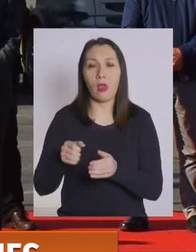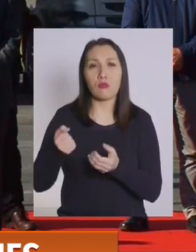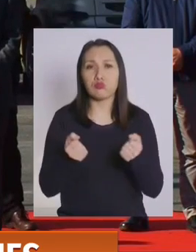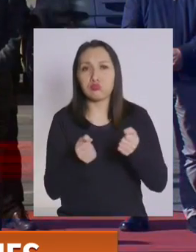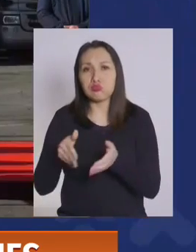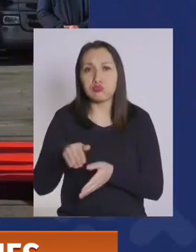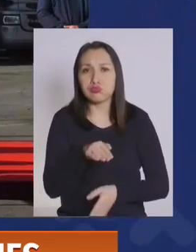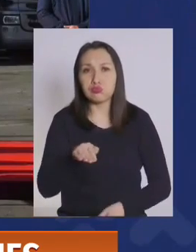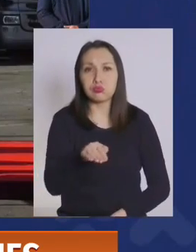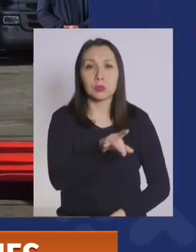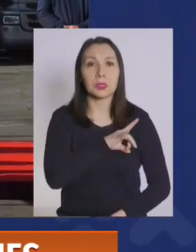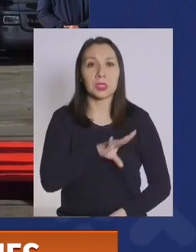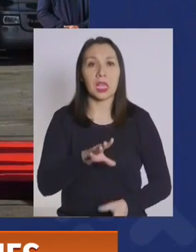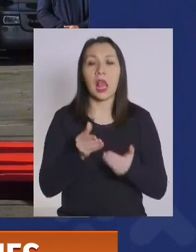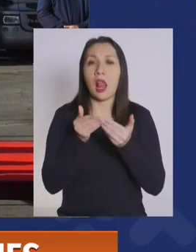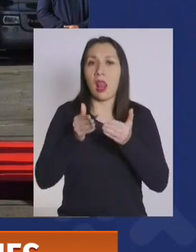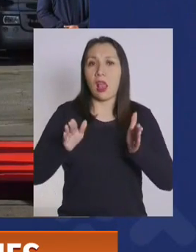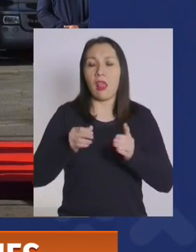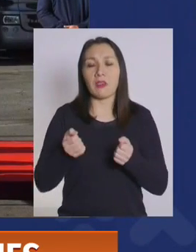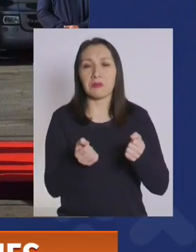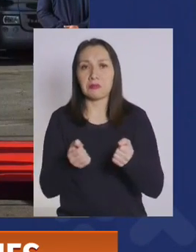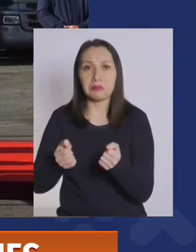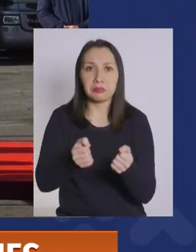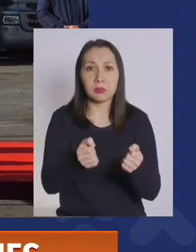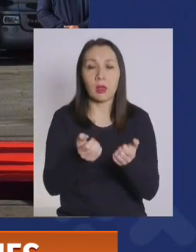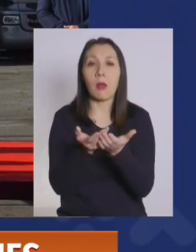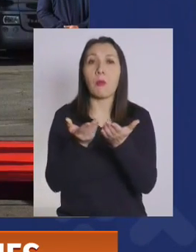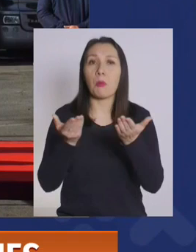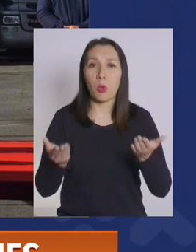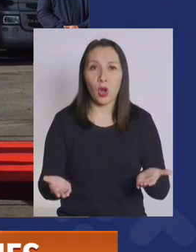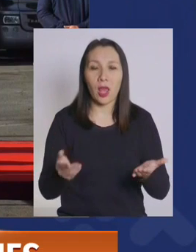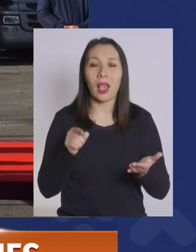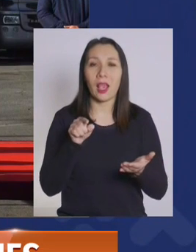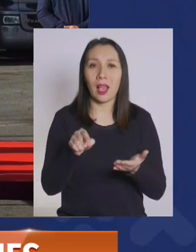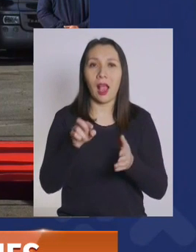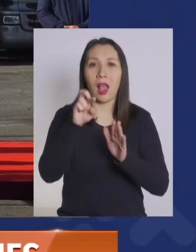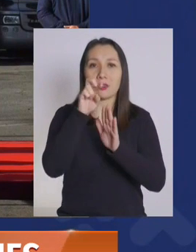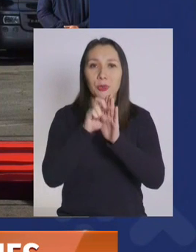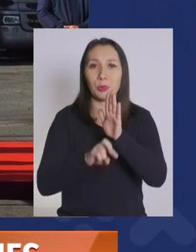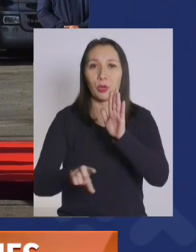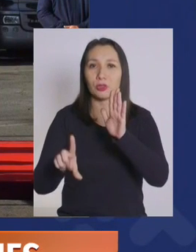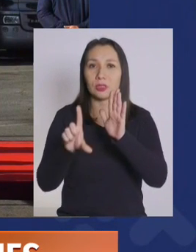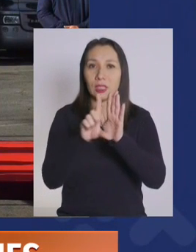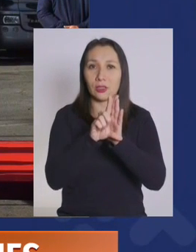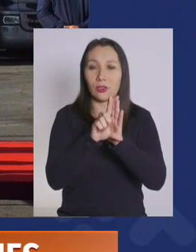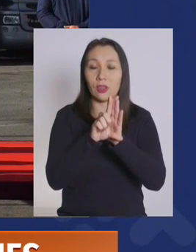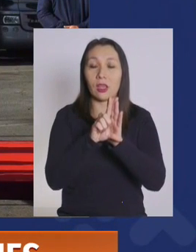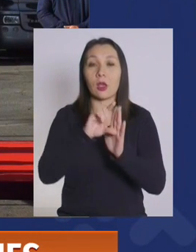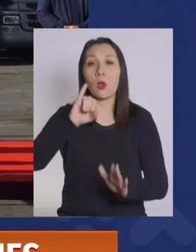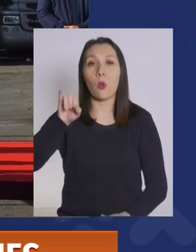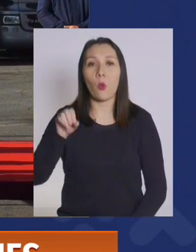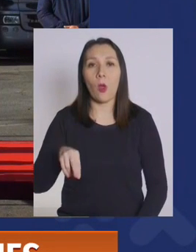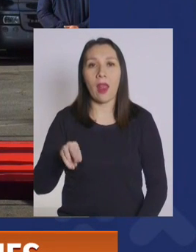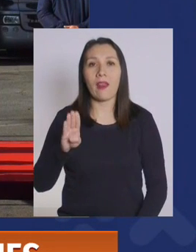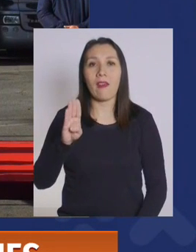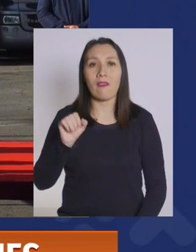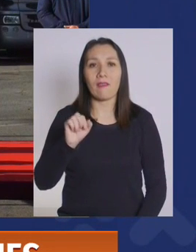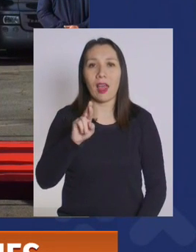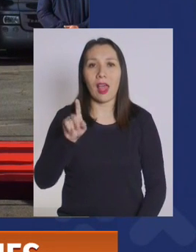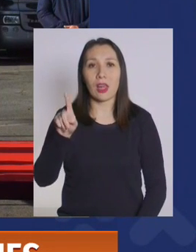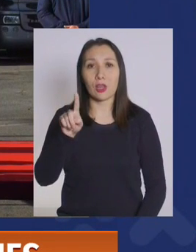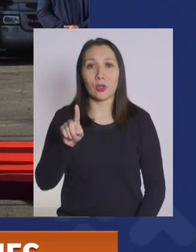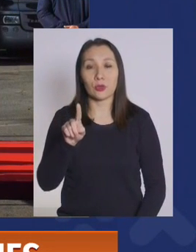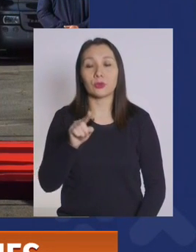Chile con libertad. Y por esa razón, este proyecto de ley, Juan Barrios, por esta